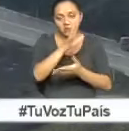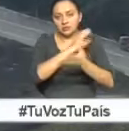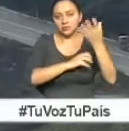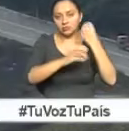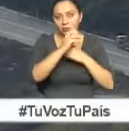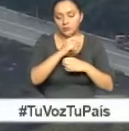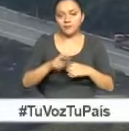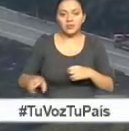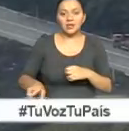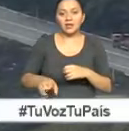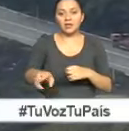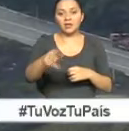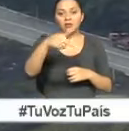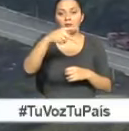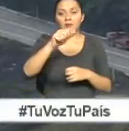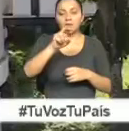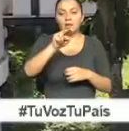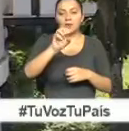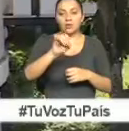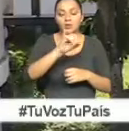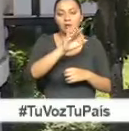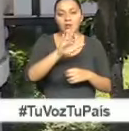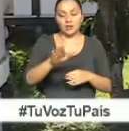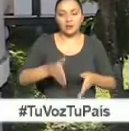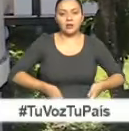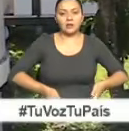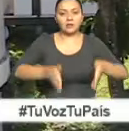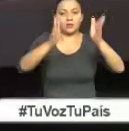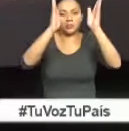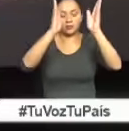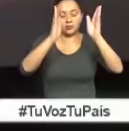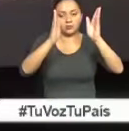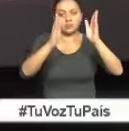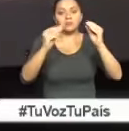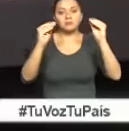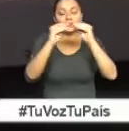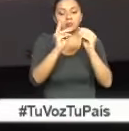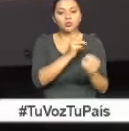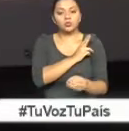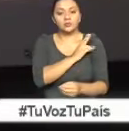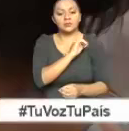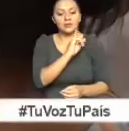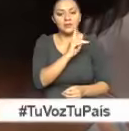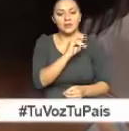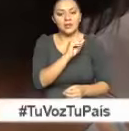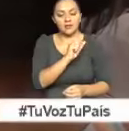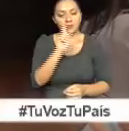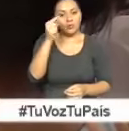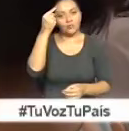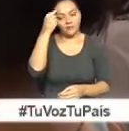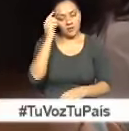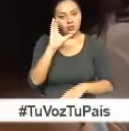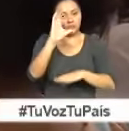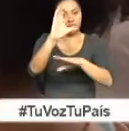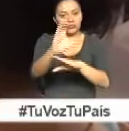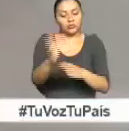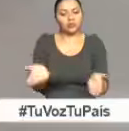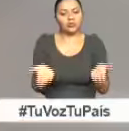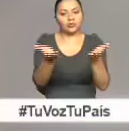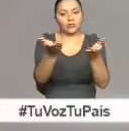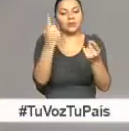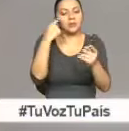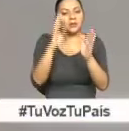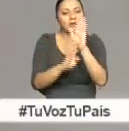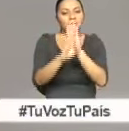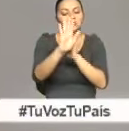Tena, kilómetros de nuevas carreteras y la Universidad Amazónica Iquiam son las obras que la Revolución Ciudadana